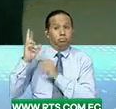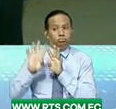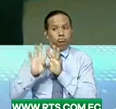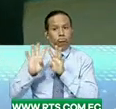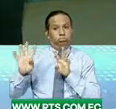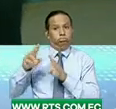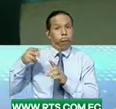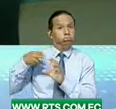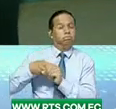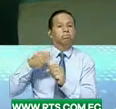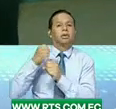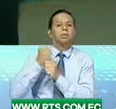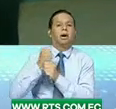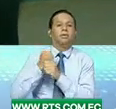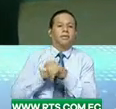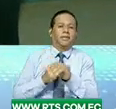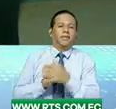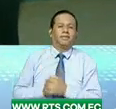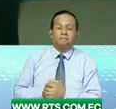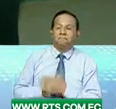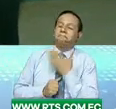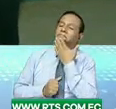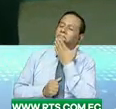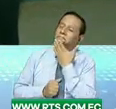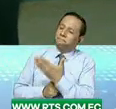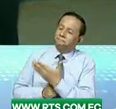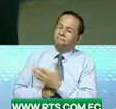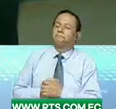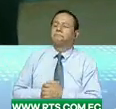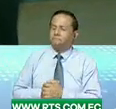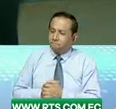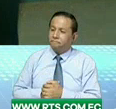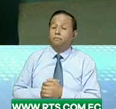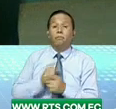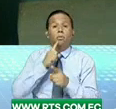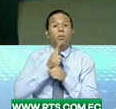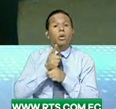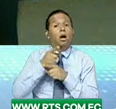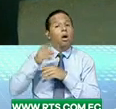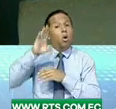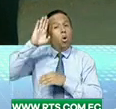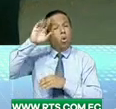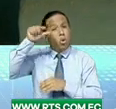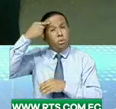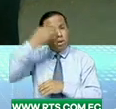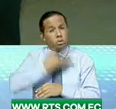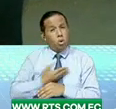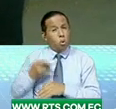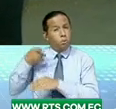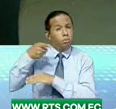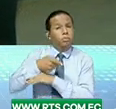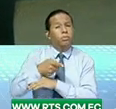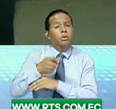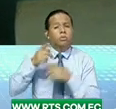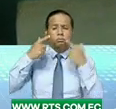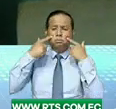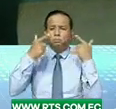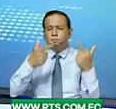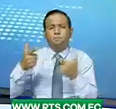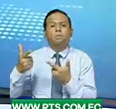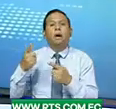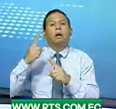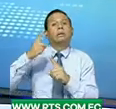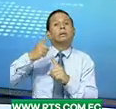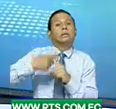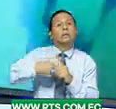para trabajar. Qué bien por estos operativos. Gracias, Adriana. Recordemos que este estado de excepción tendrá una duración de 60 días, según lo